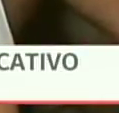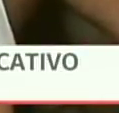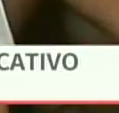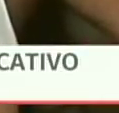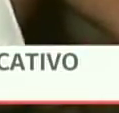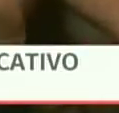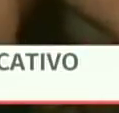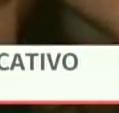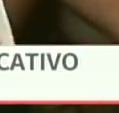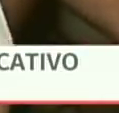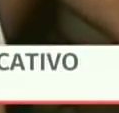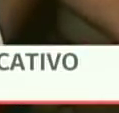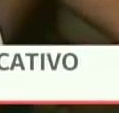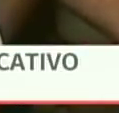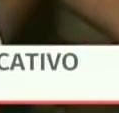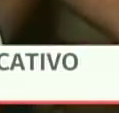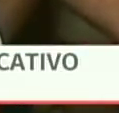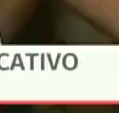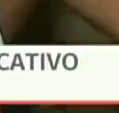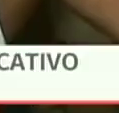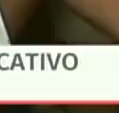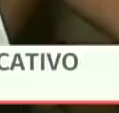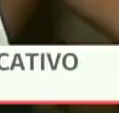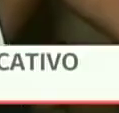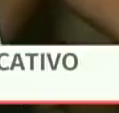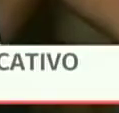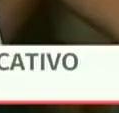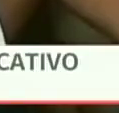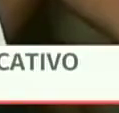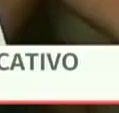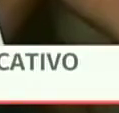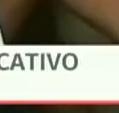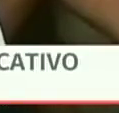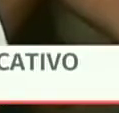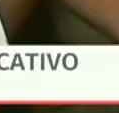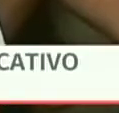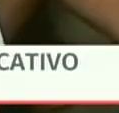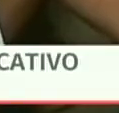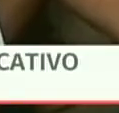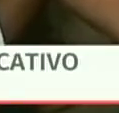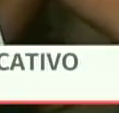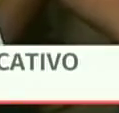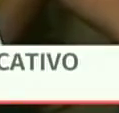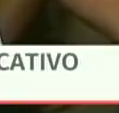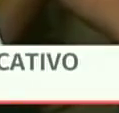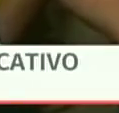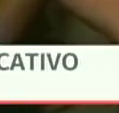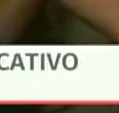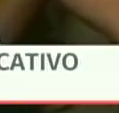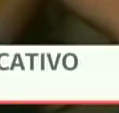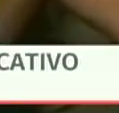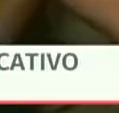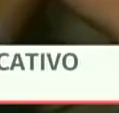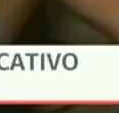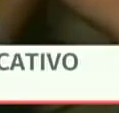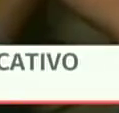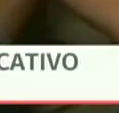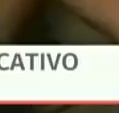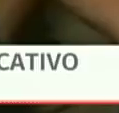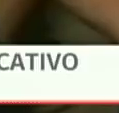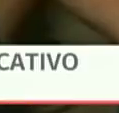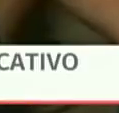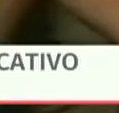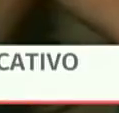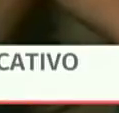también participando en este centro de educación inicial que atiende a 193 niños en la etapa de